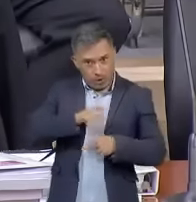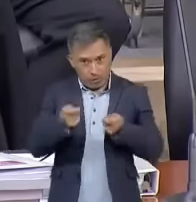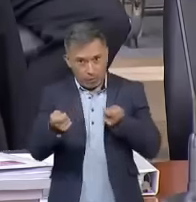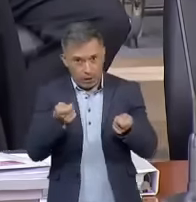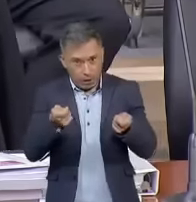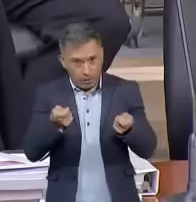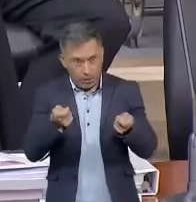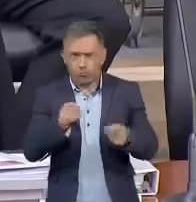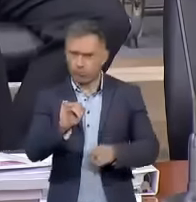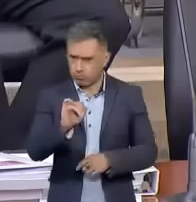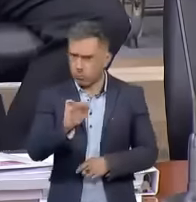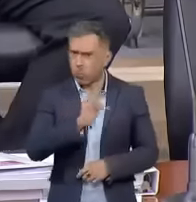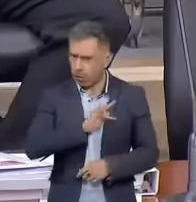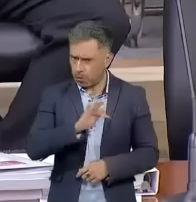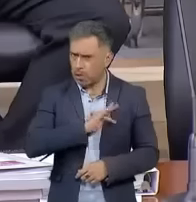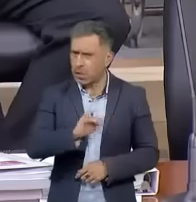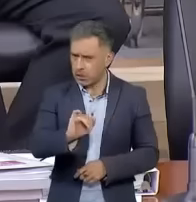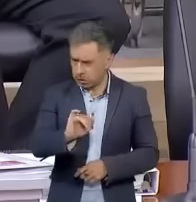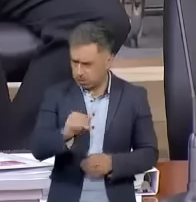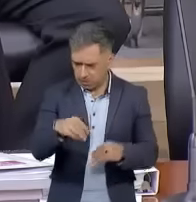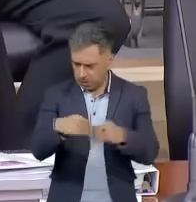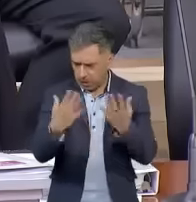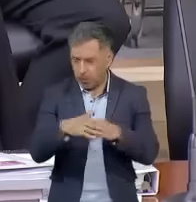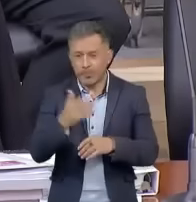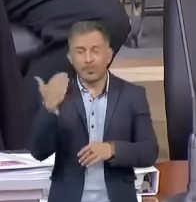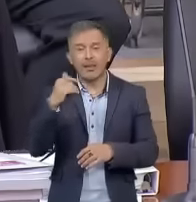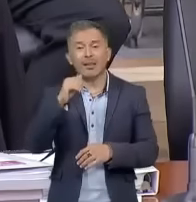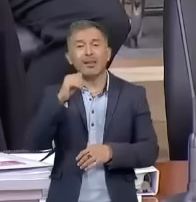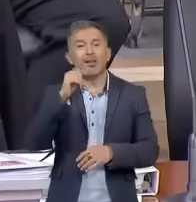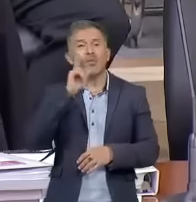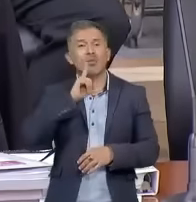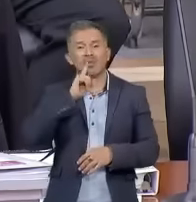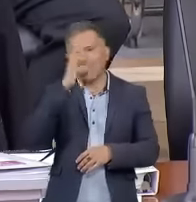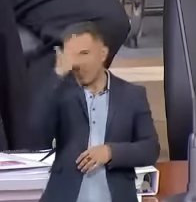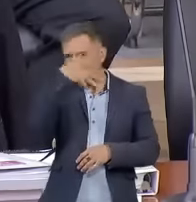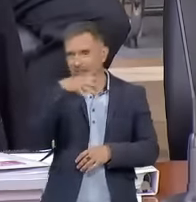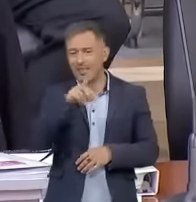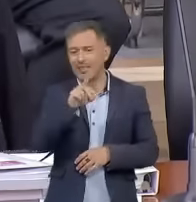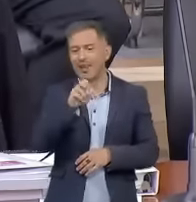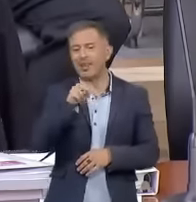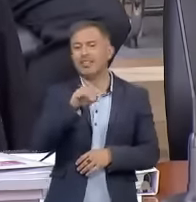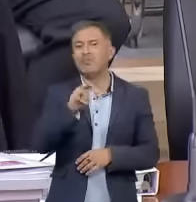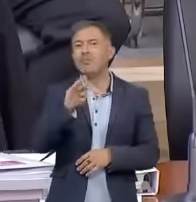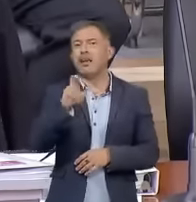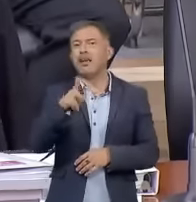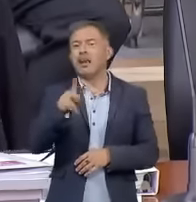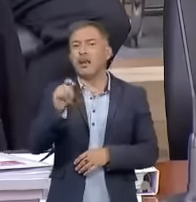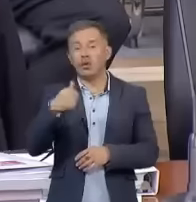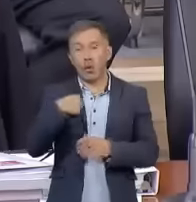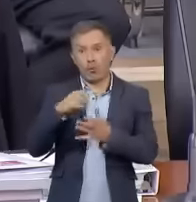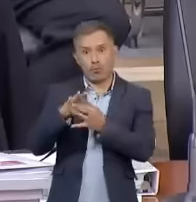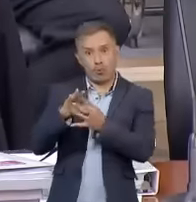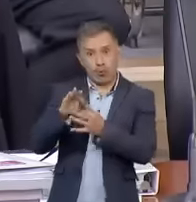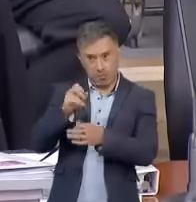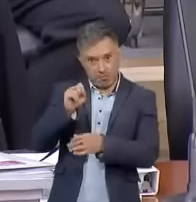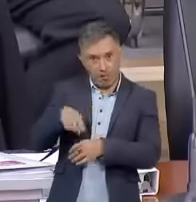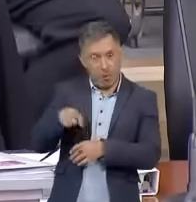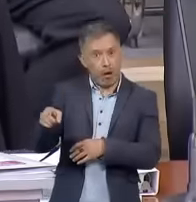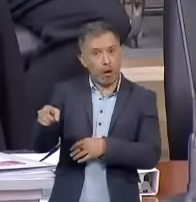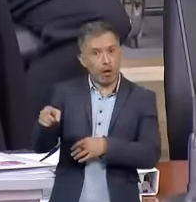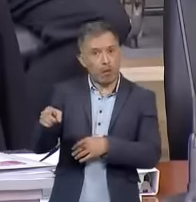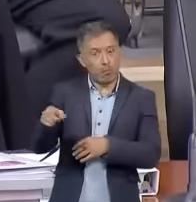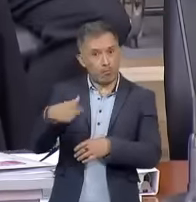duda Denis merker ayer Cuando yo les digo que no nos oyen yo justo decía que había sido crítico con nuestro